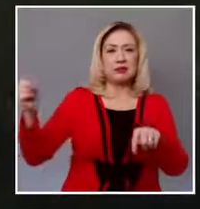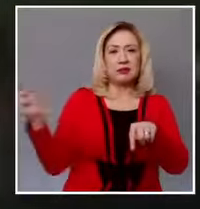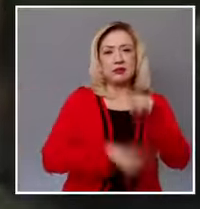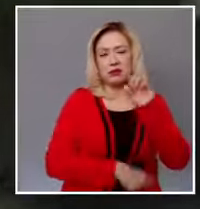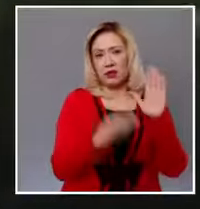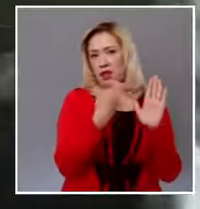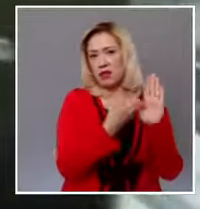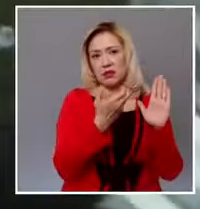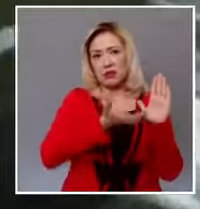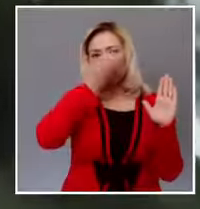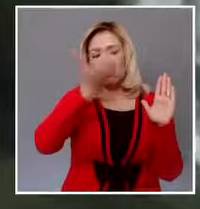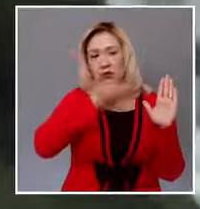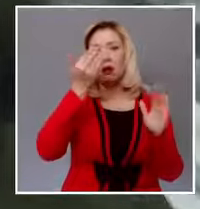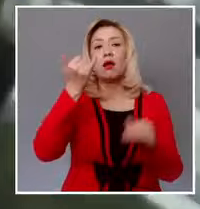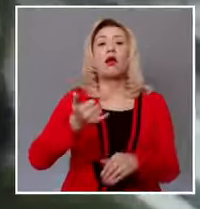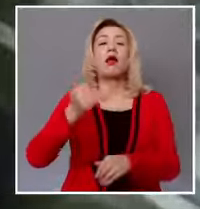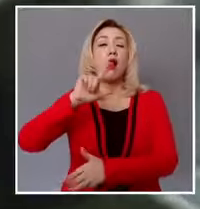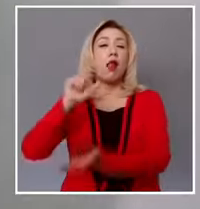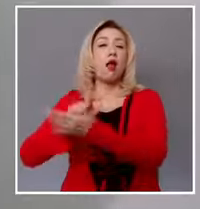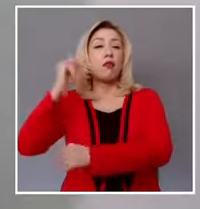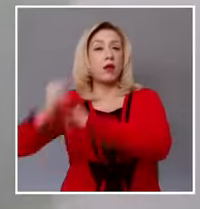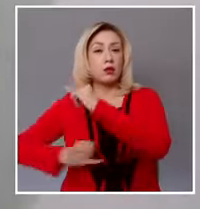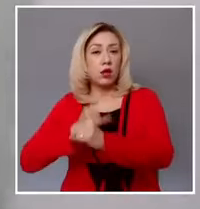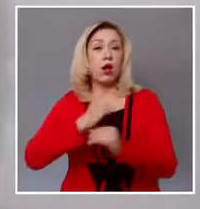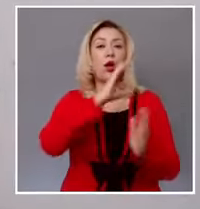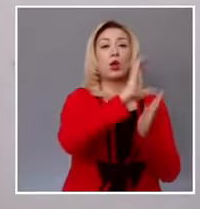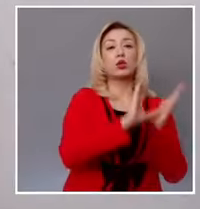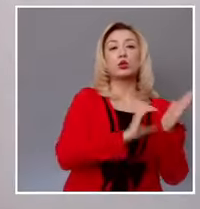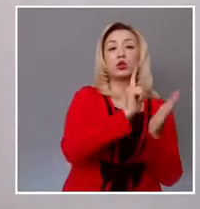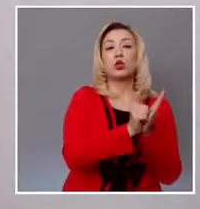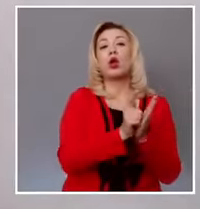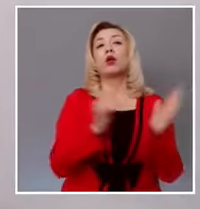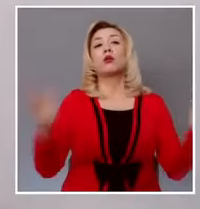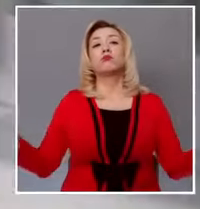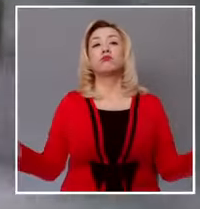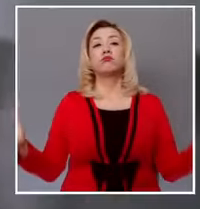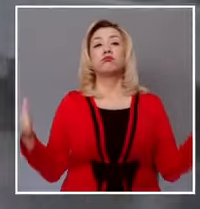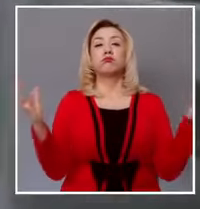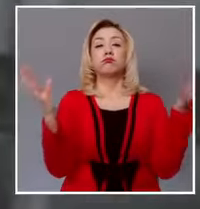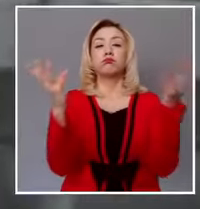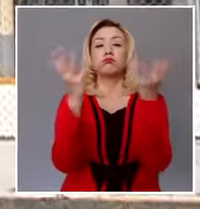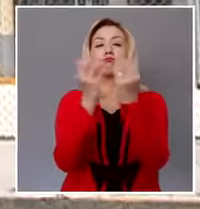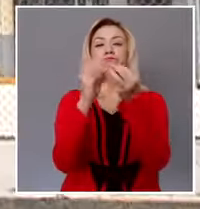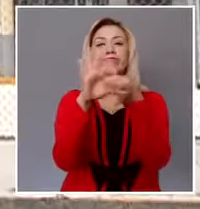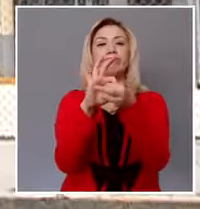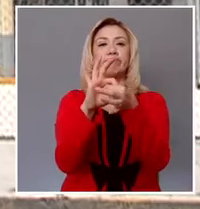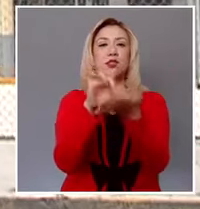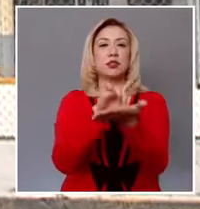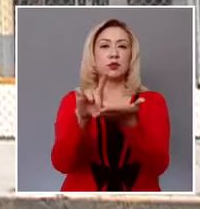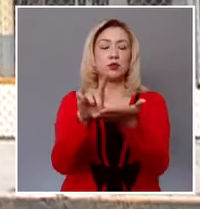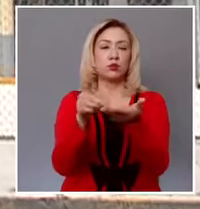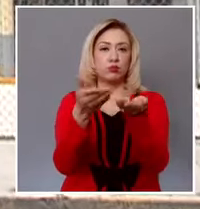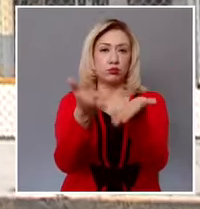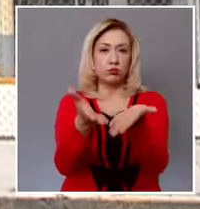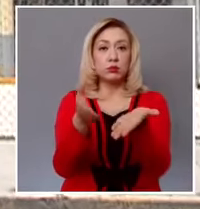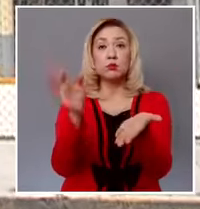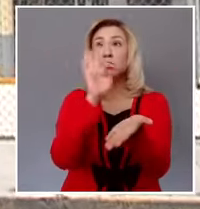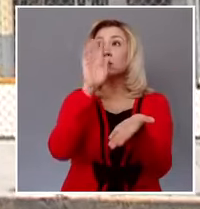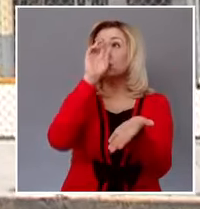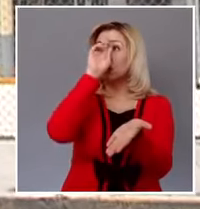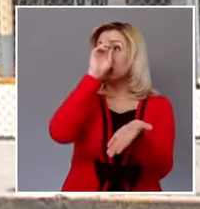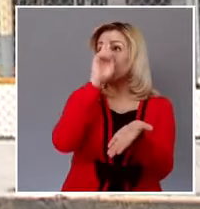tratados internacionales y Constitución integran un mismo catálogo de derechos, pero cuando existe una prohibición, restricción o